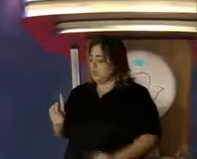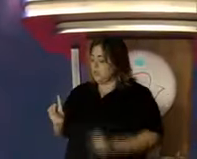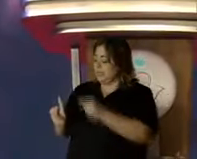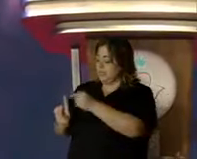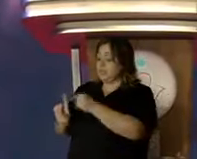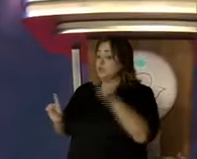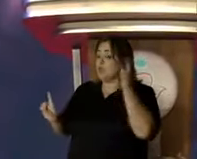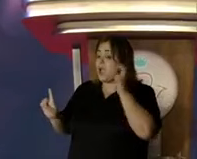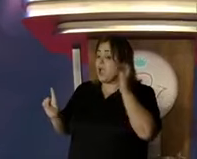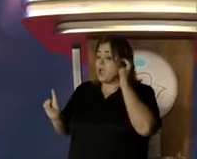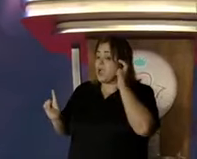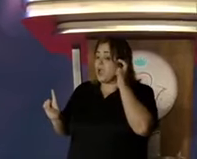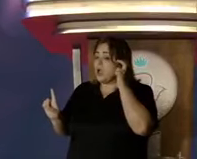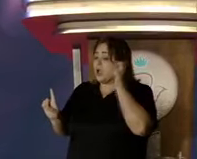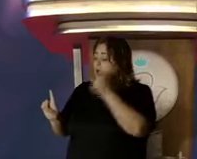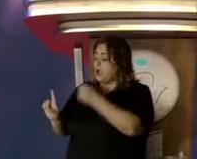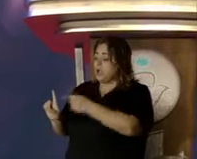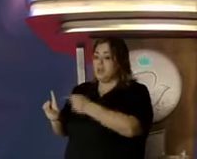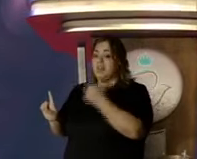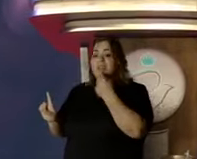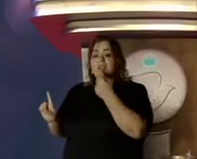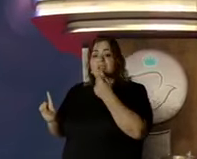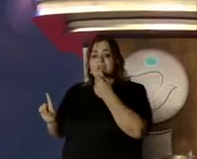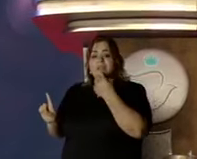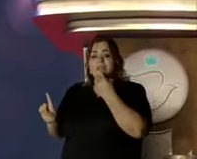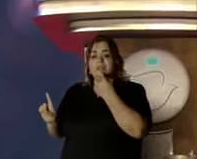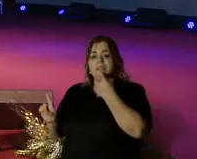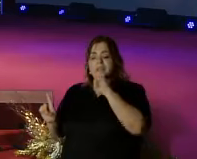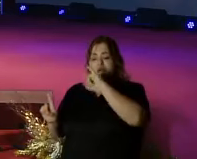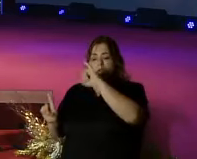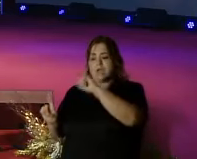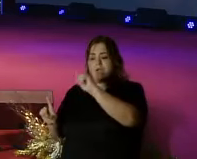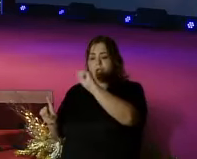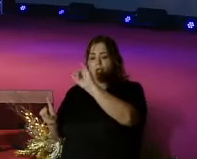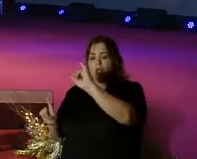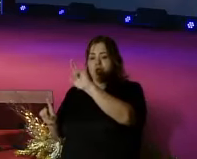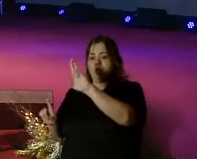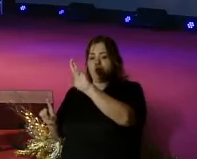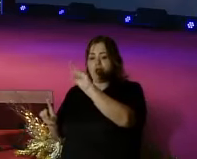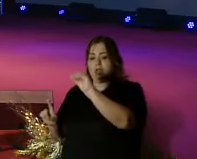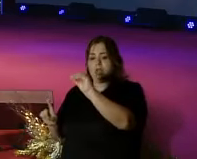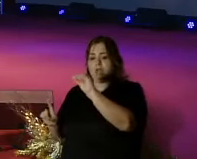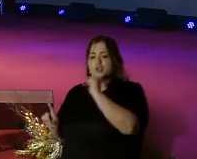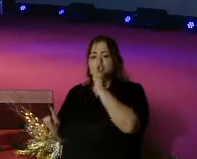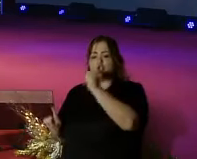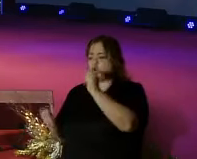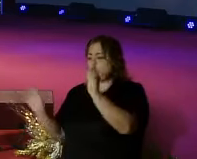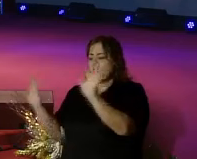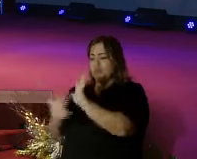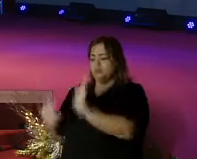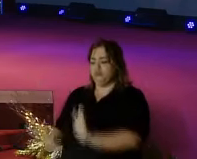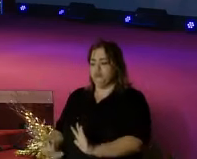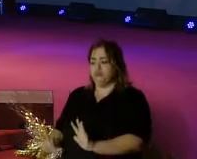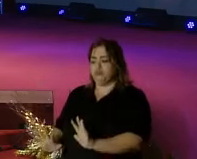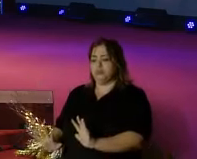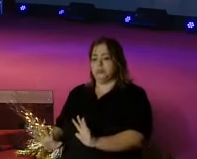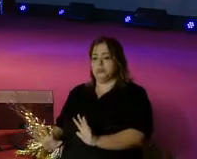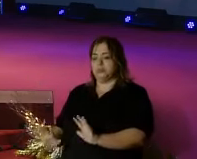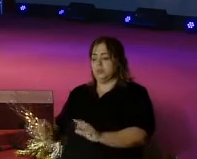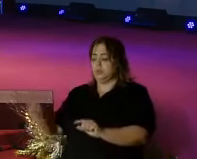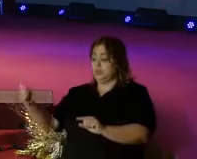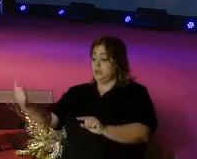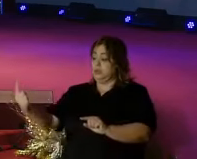que se decía y le dijo a Jairo, no temas. ¿Cómo es?